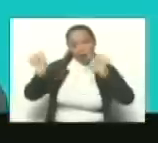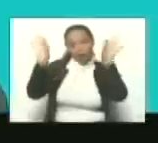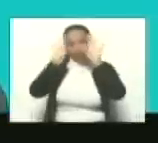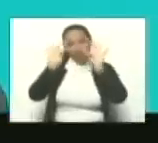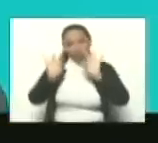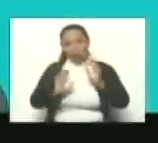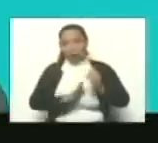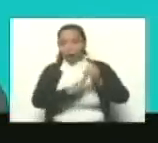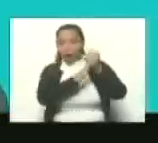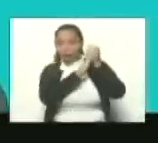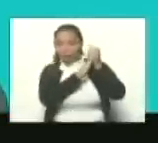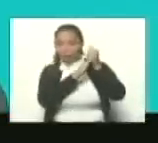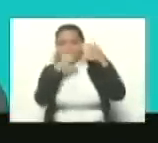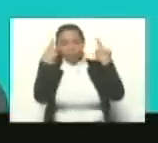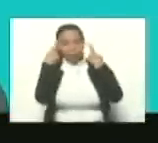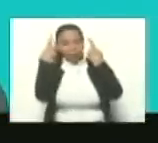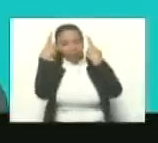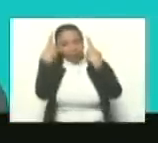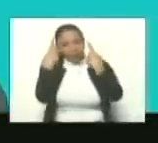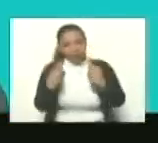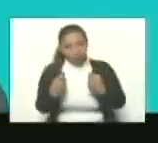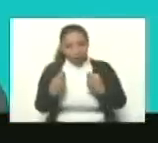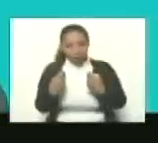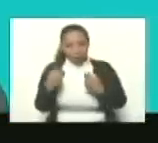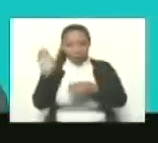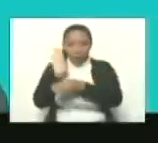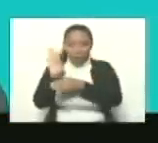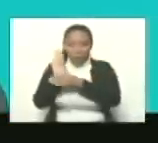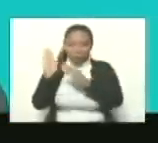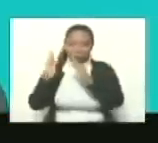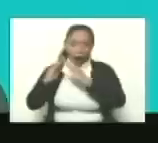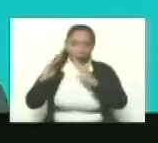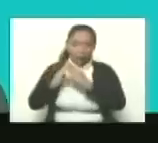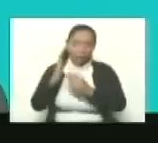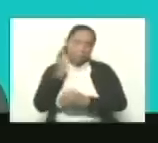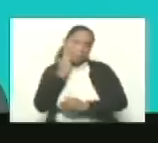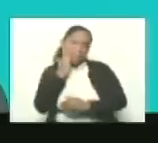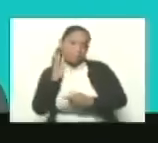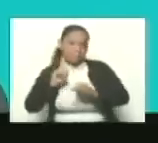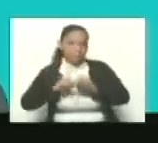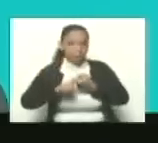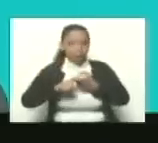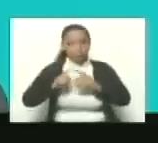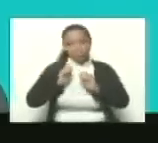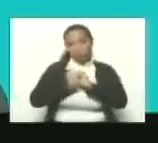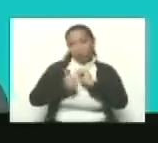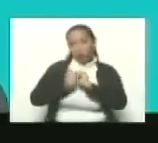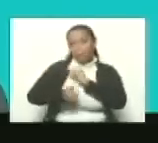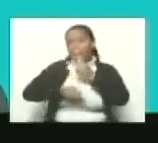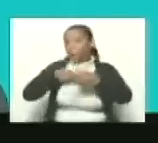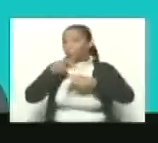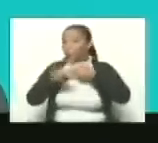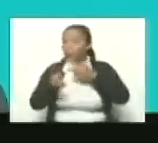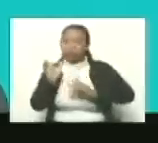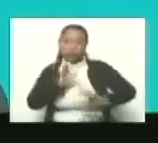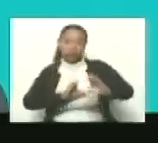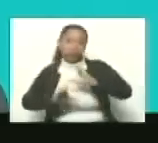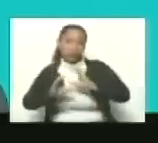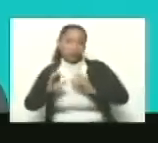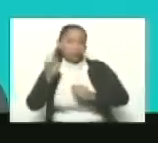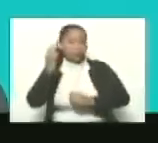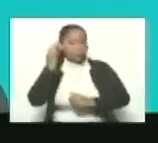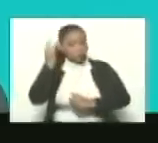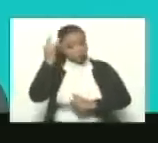lideresas, profesionales, amas de casa, madres, esposas, atletas, políticas, científicas,